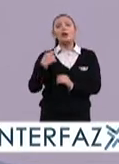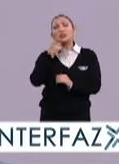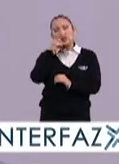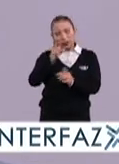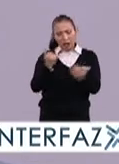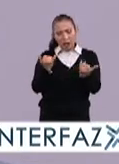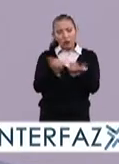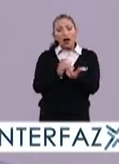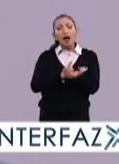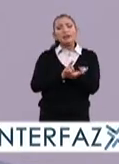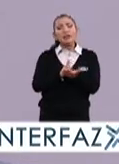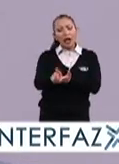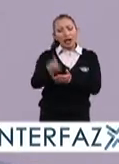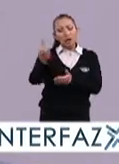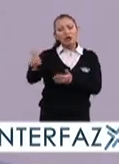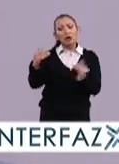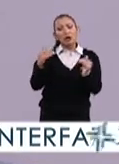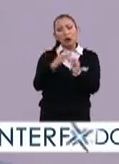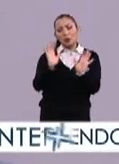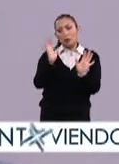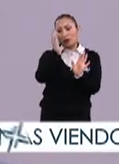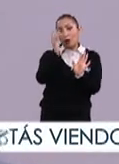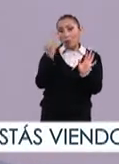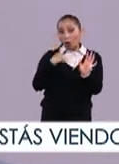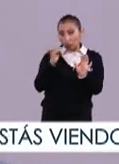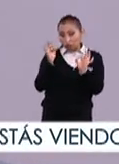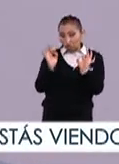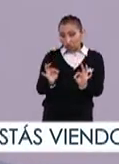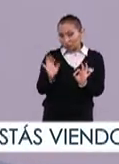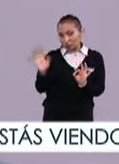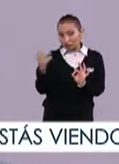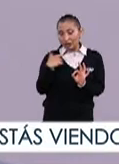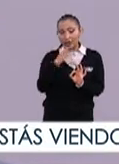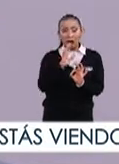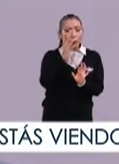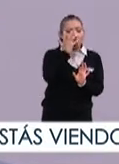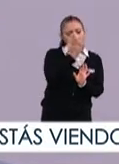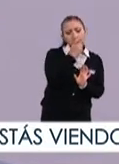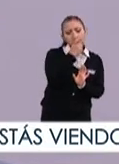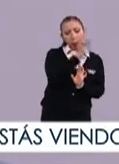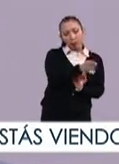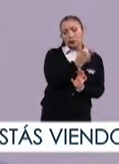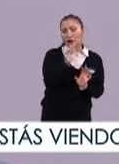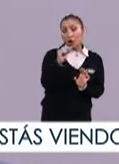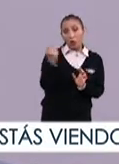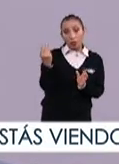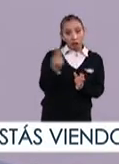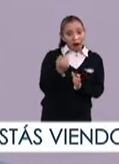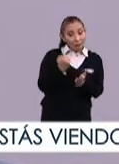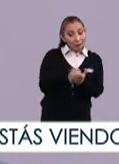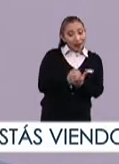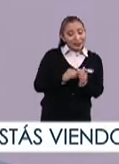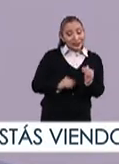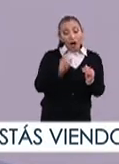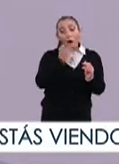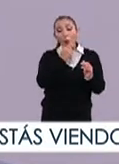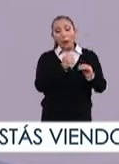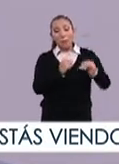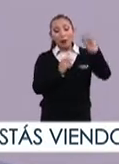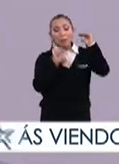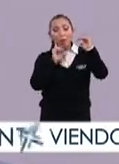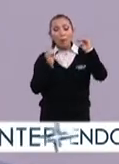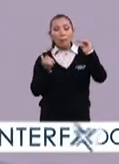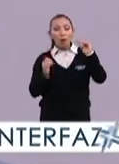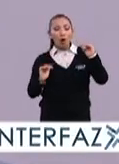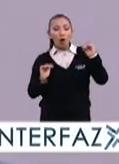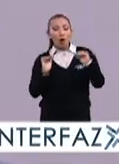igualdad, que era una igualdad formal, no era una igualdad sustantiva, y por igualdad formal me refiero a que no necesariamente se llegaba a este reconocimiento,